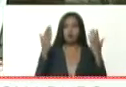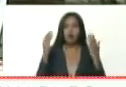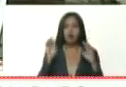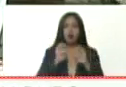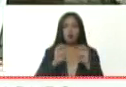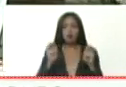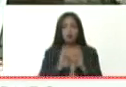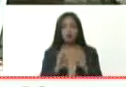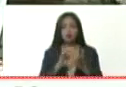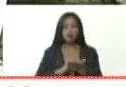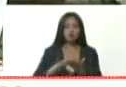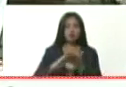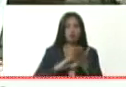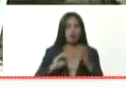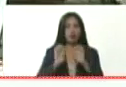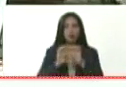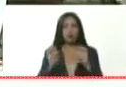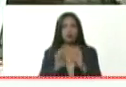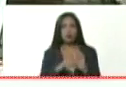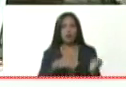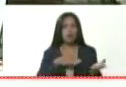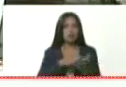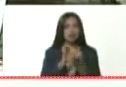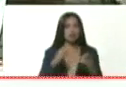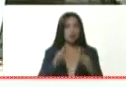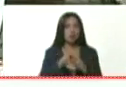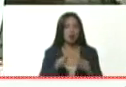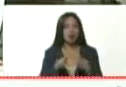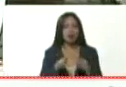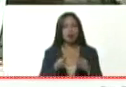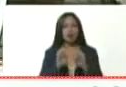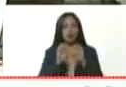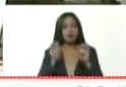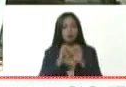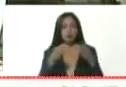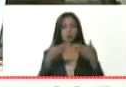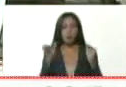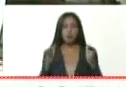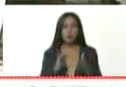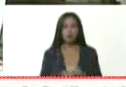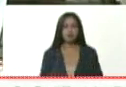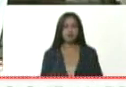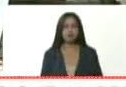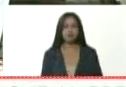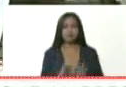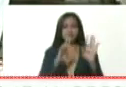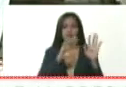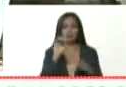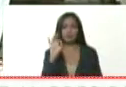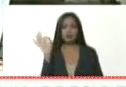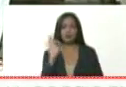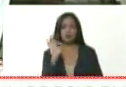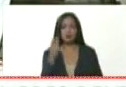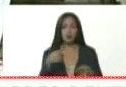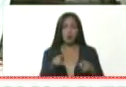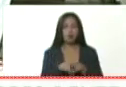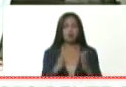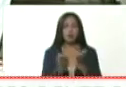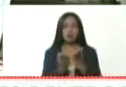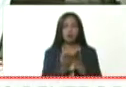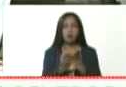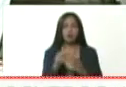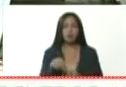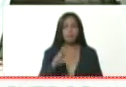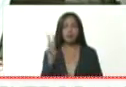mejorar su educación garantizar su educación pública el 80 por ciento de los estudiantes en venezuela